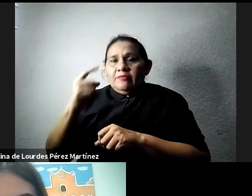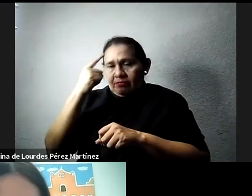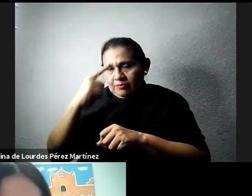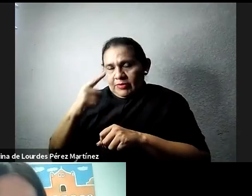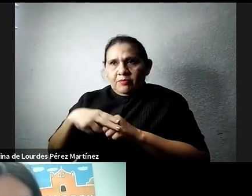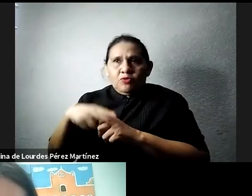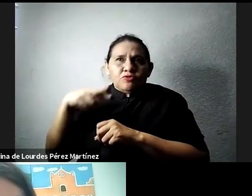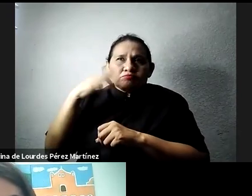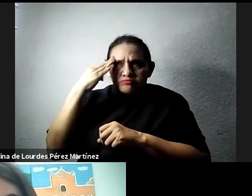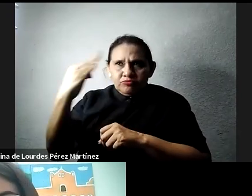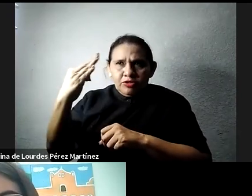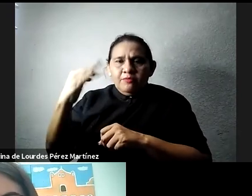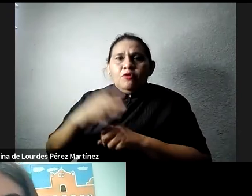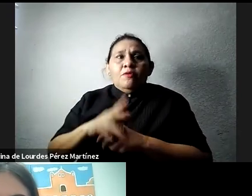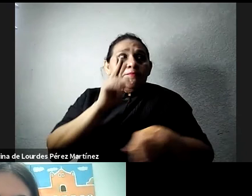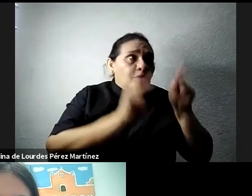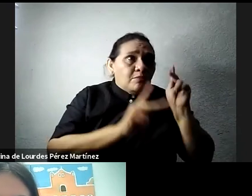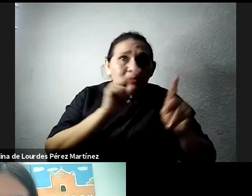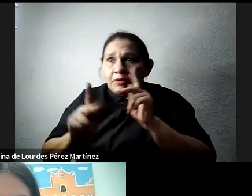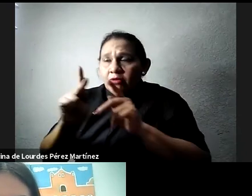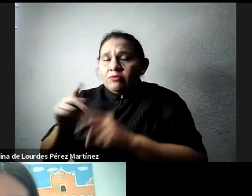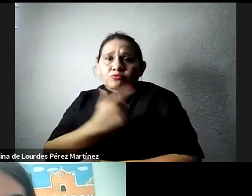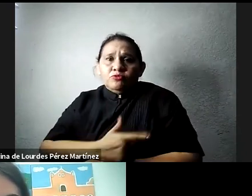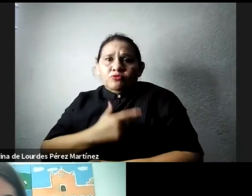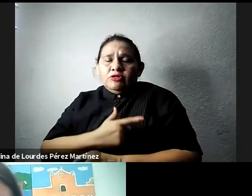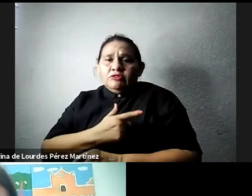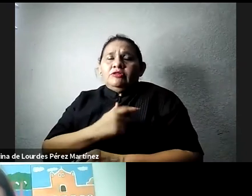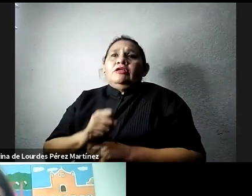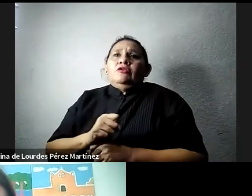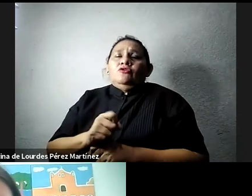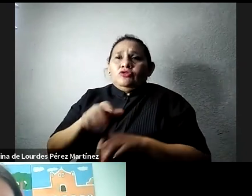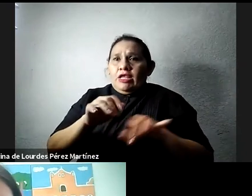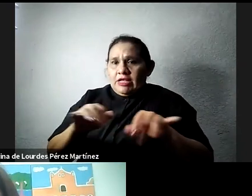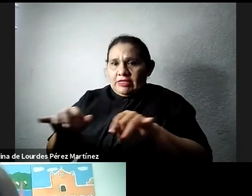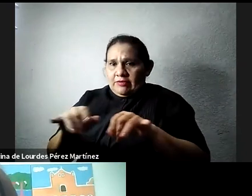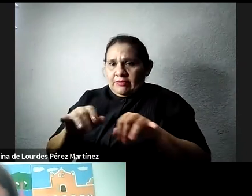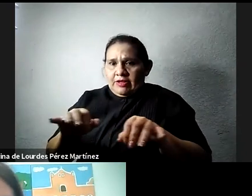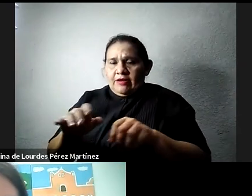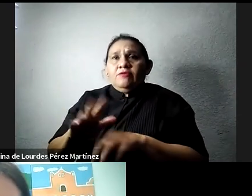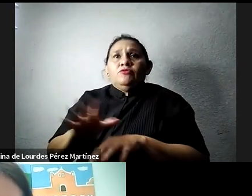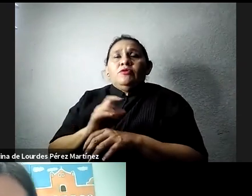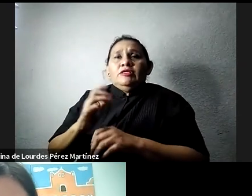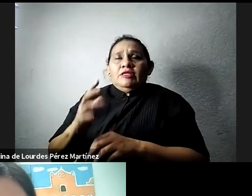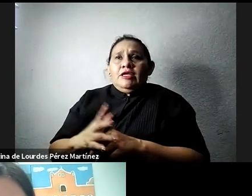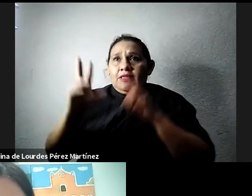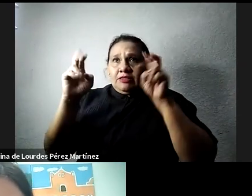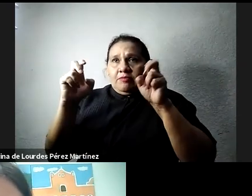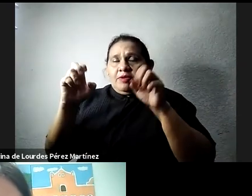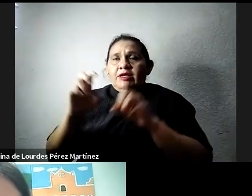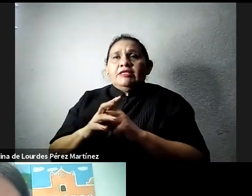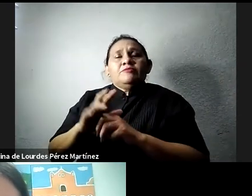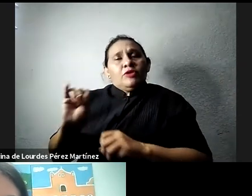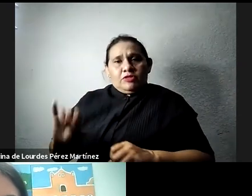agilidad del conversatorio, nos gustaría que nos escribieran cualquier comentario que pudieran tener sobre este tema que, bueno, es tan